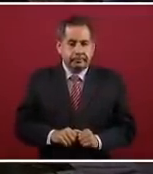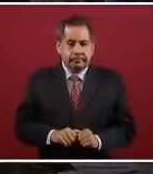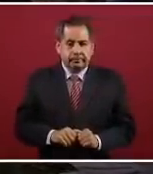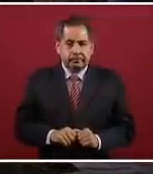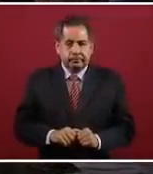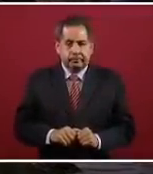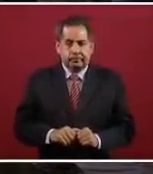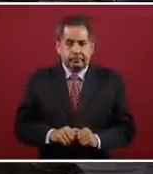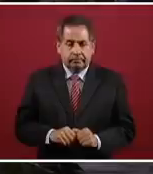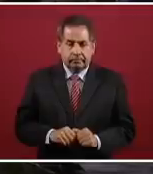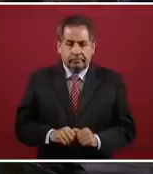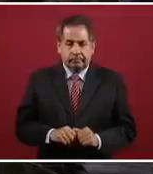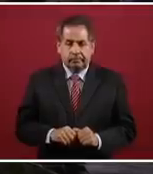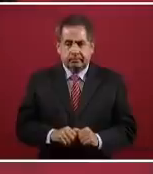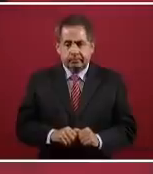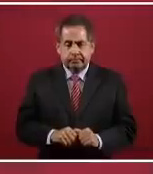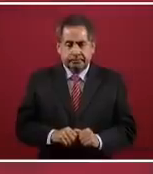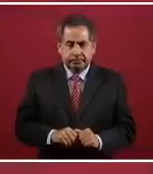tenía como